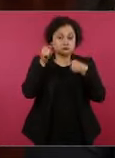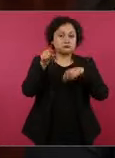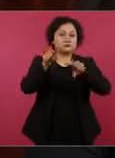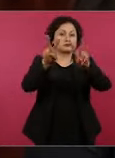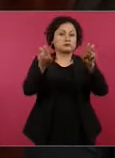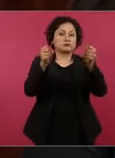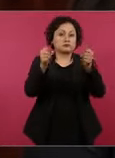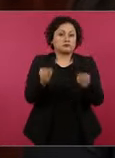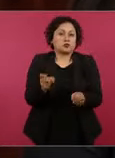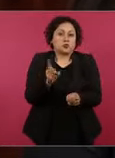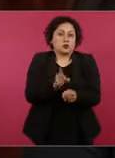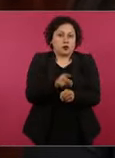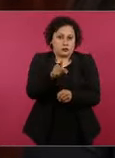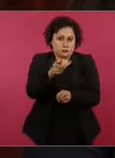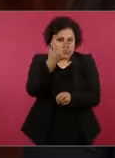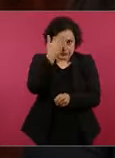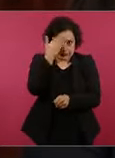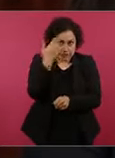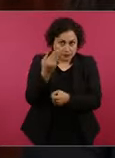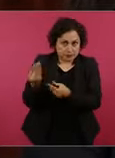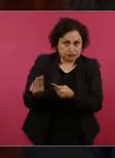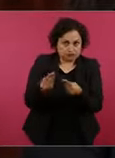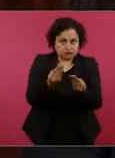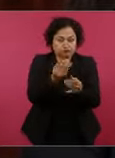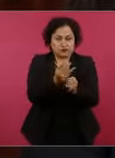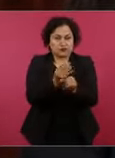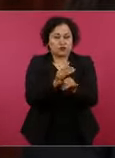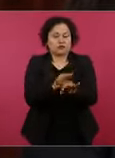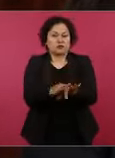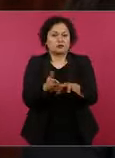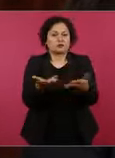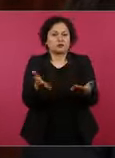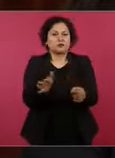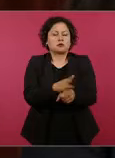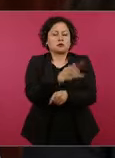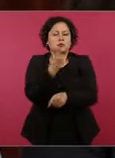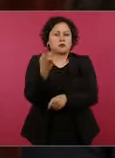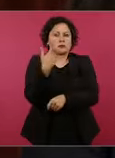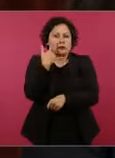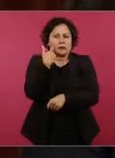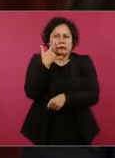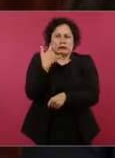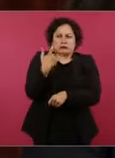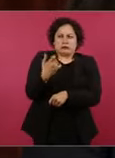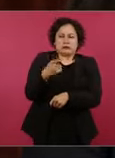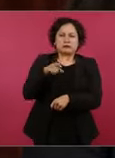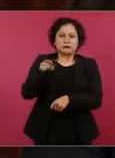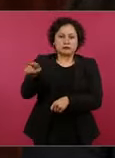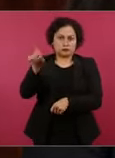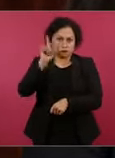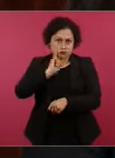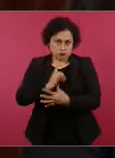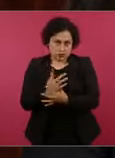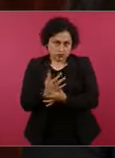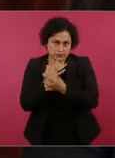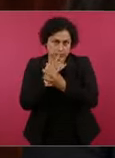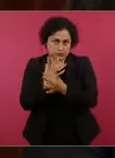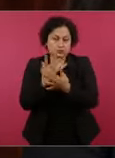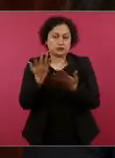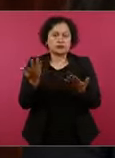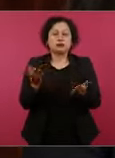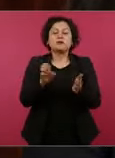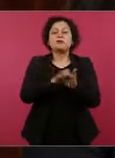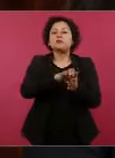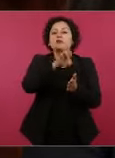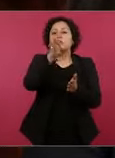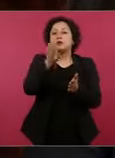los días. Fue algo extraño, decía la aspirante presidencial, un retén,